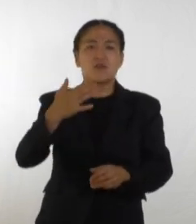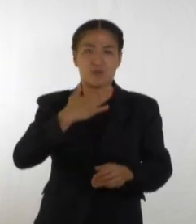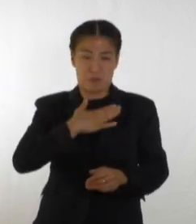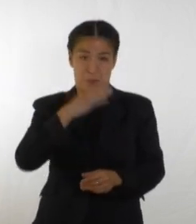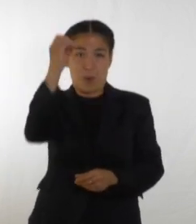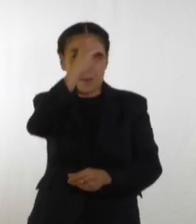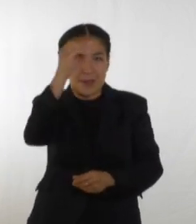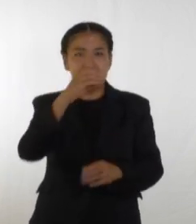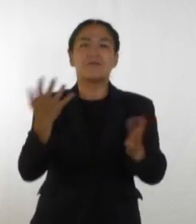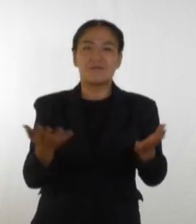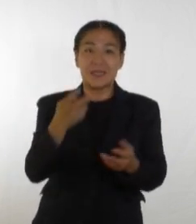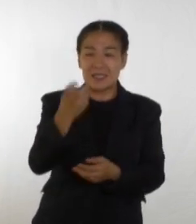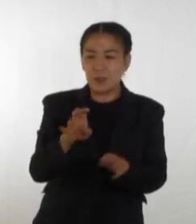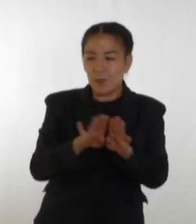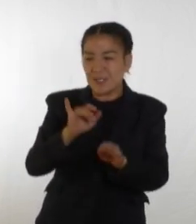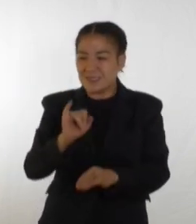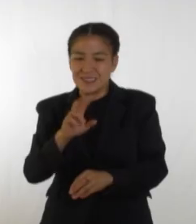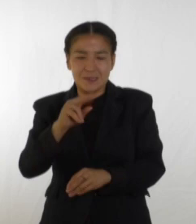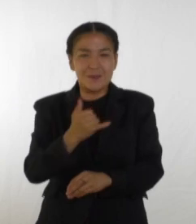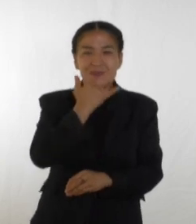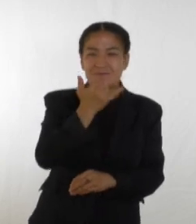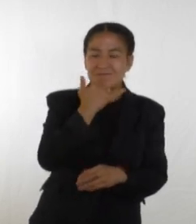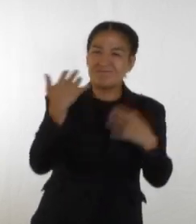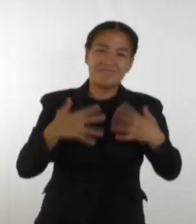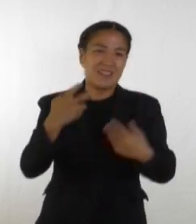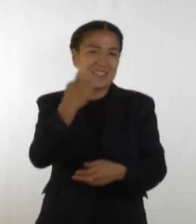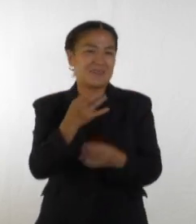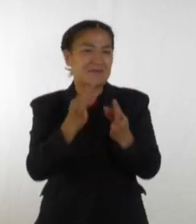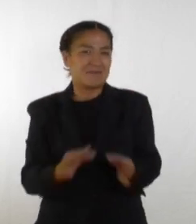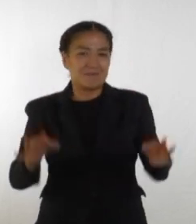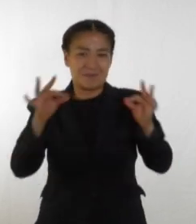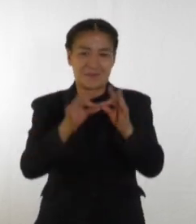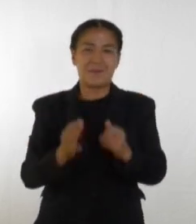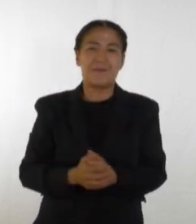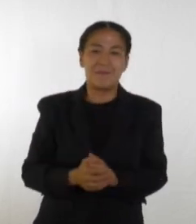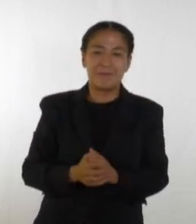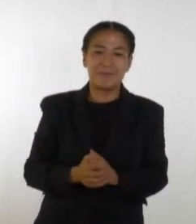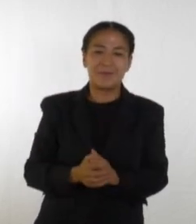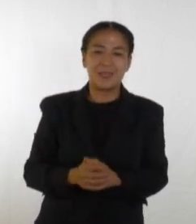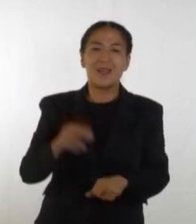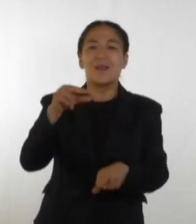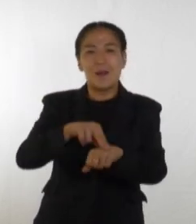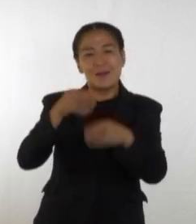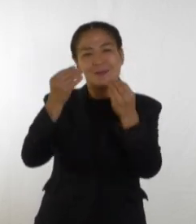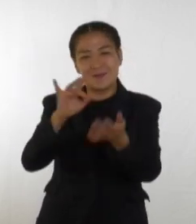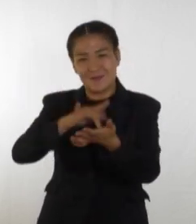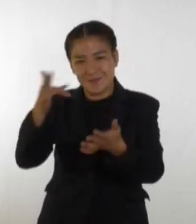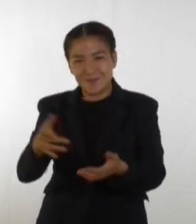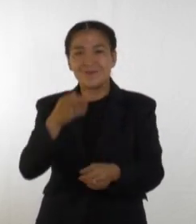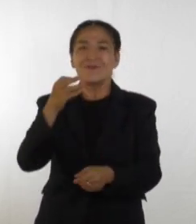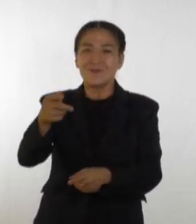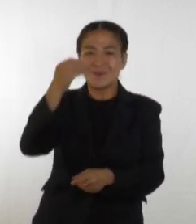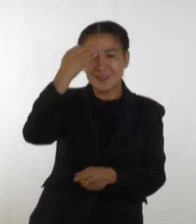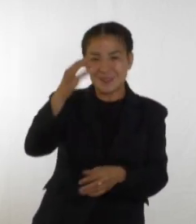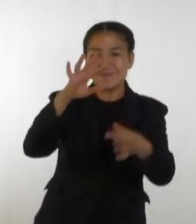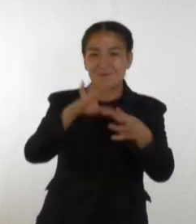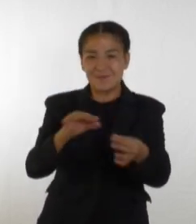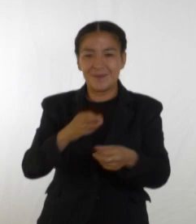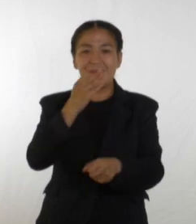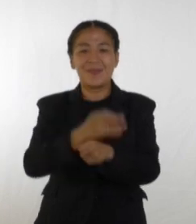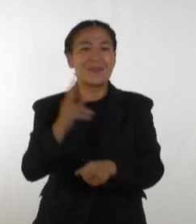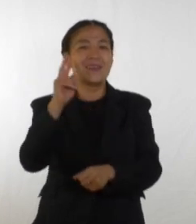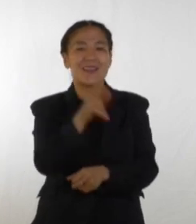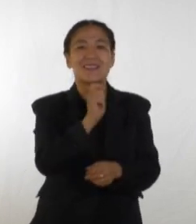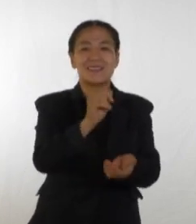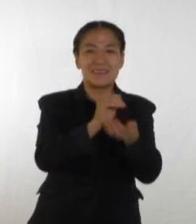la incertidumbre le da mucha riqueza a la vida. Doctora, ese es un gran consejo, le agradezco mucho su tiempo y le invito a que continúe con